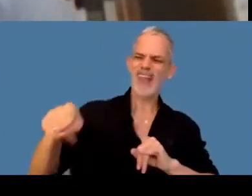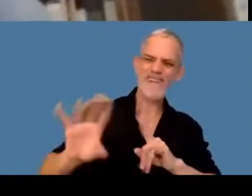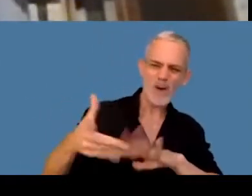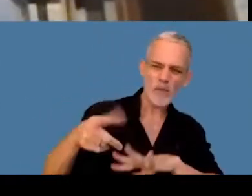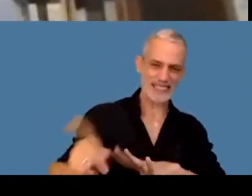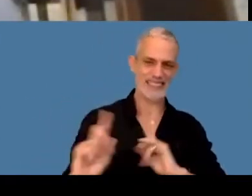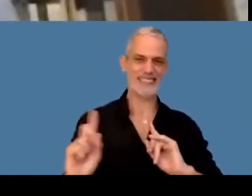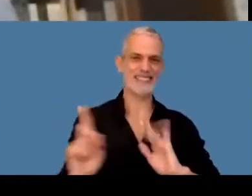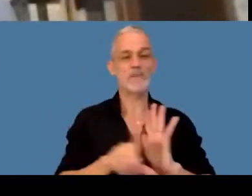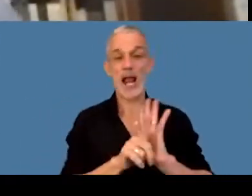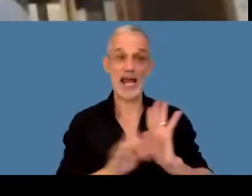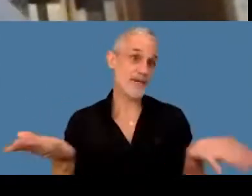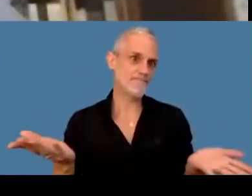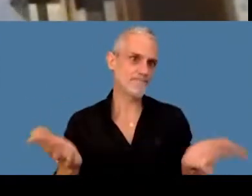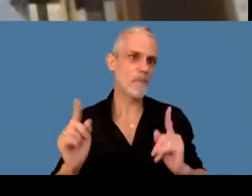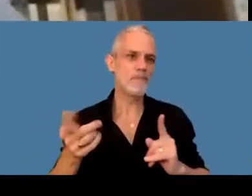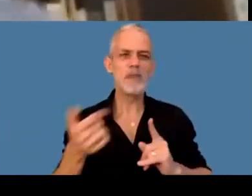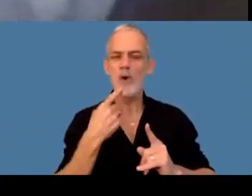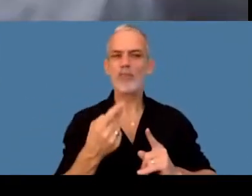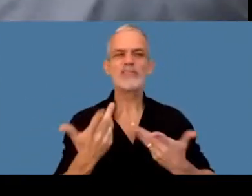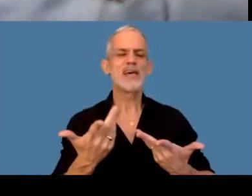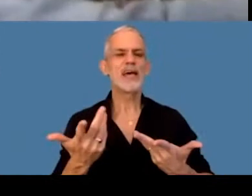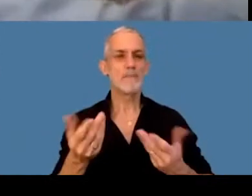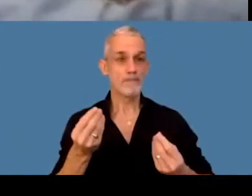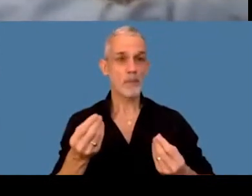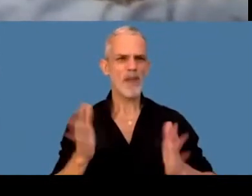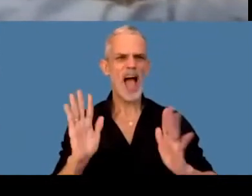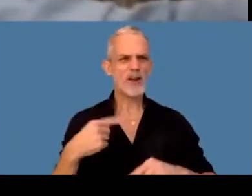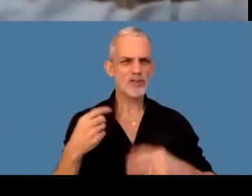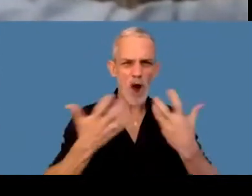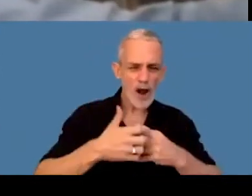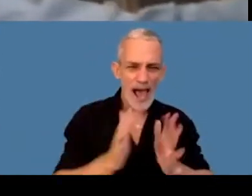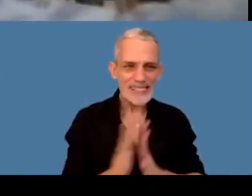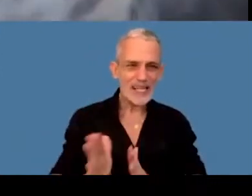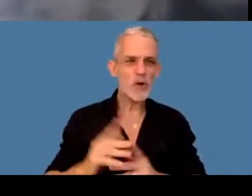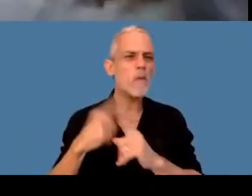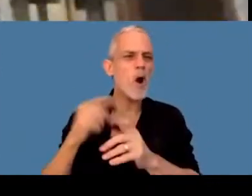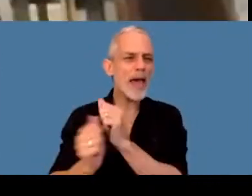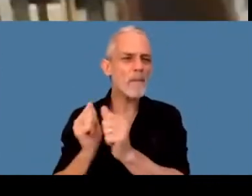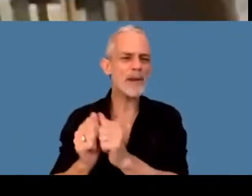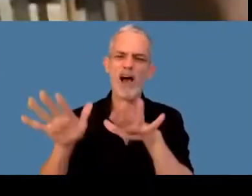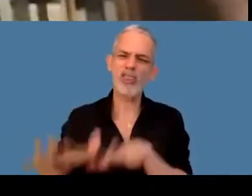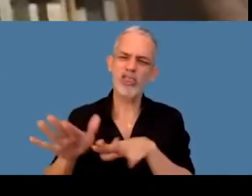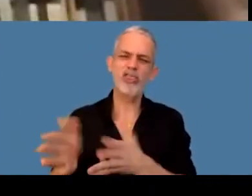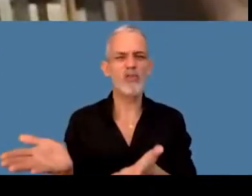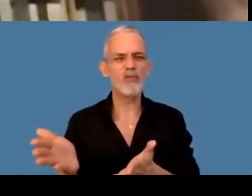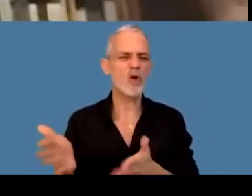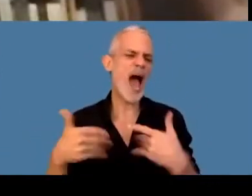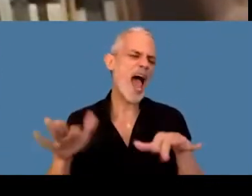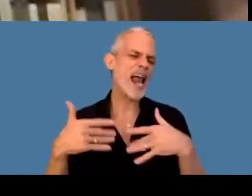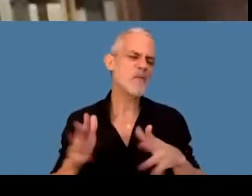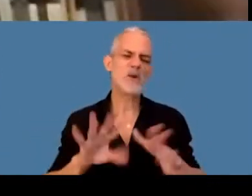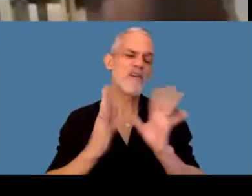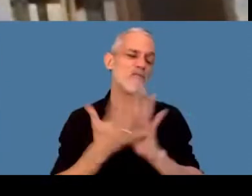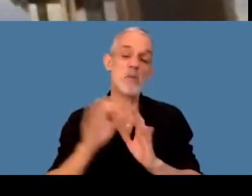Porque paradójicamente nos dicen, ah, no, la organización sindical por empresa es más débil, pero no importa, son todas formas de